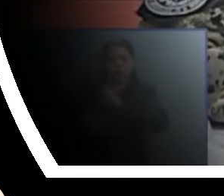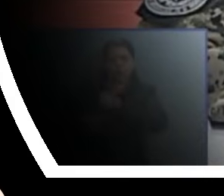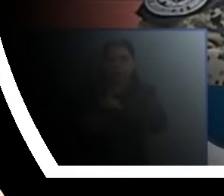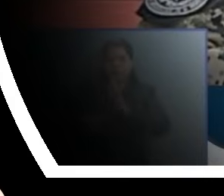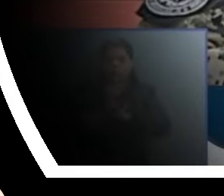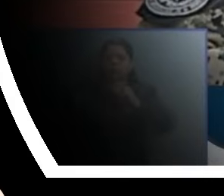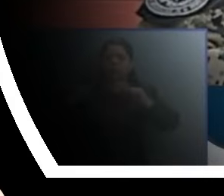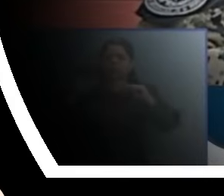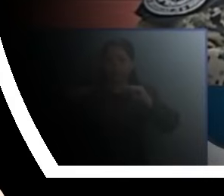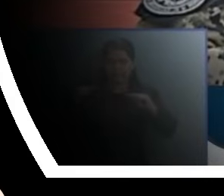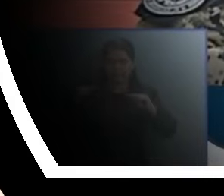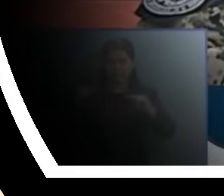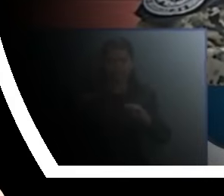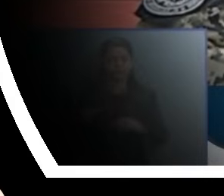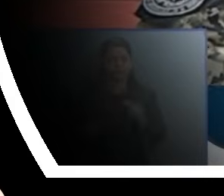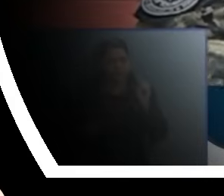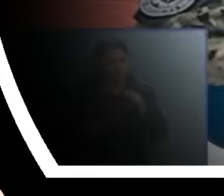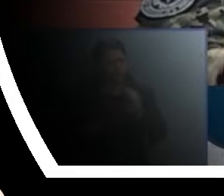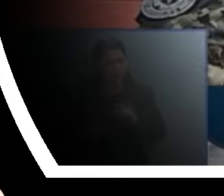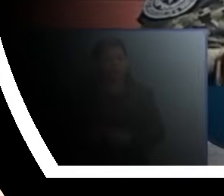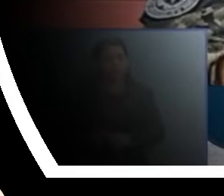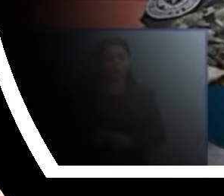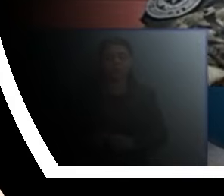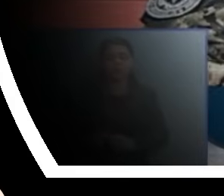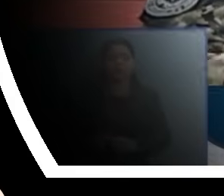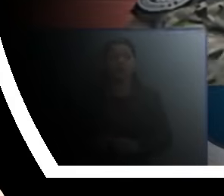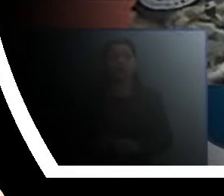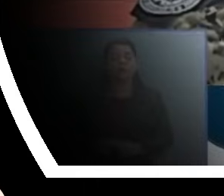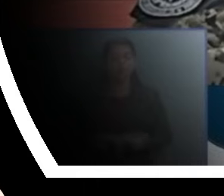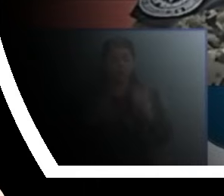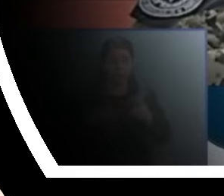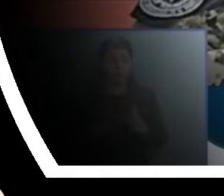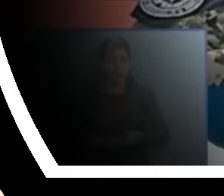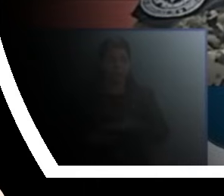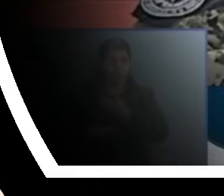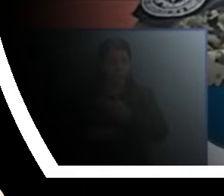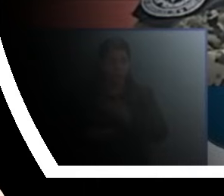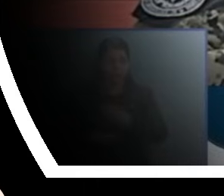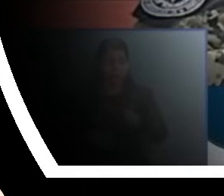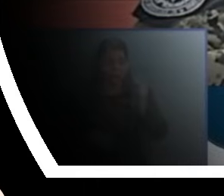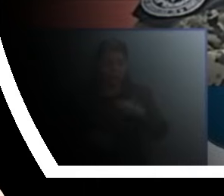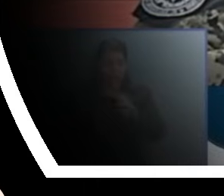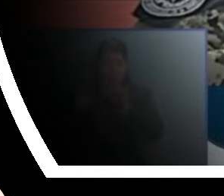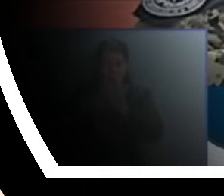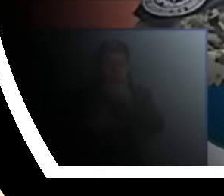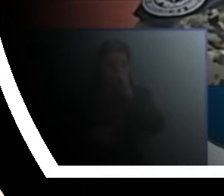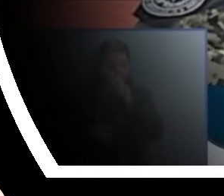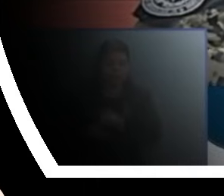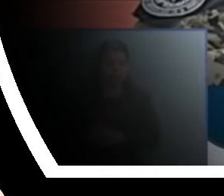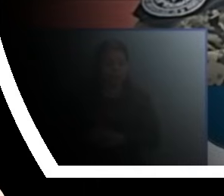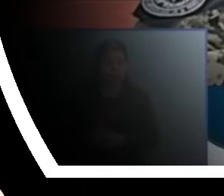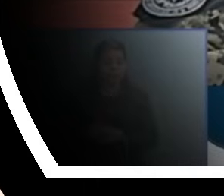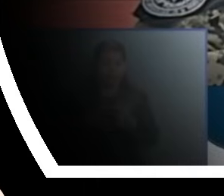Estado Mayor presidencial Y eso es lo que sucedió acá el 9 de febrero que el jefe del